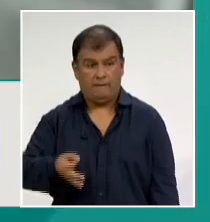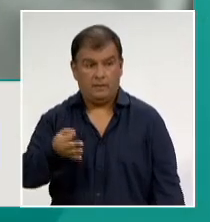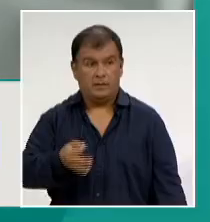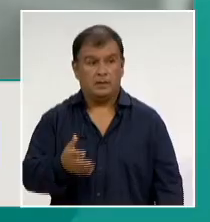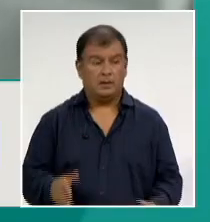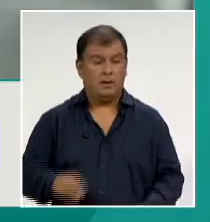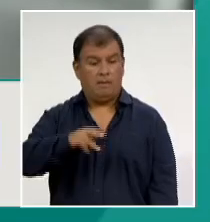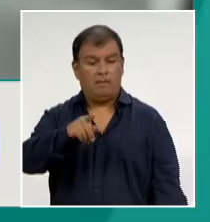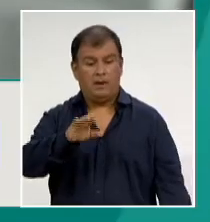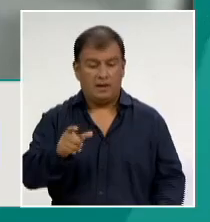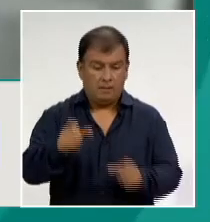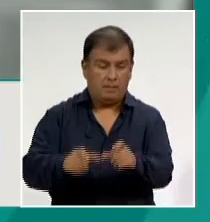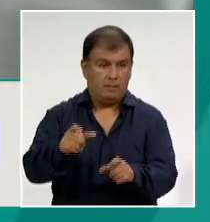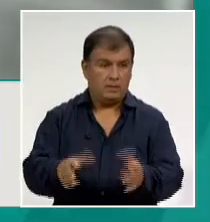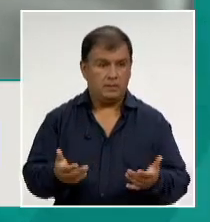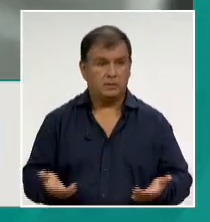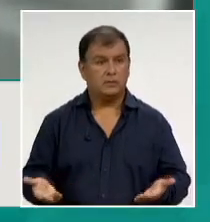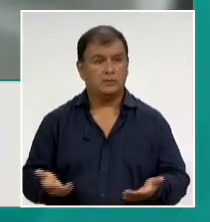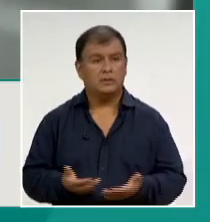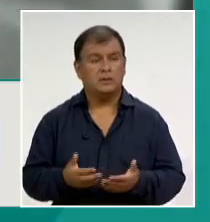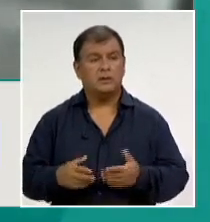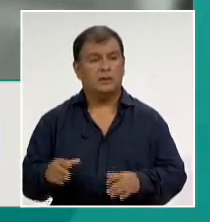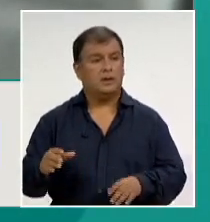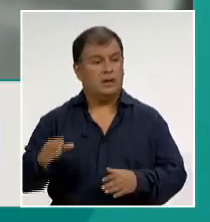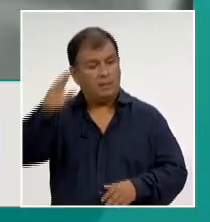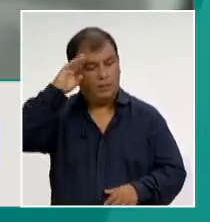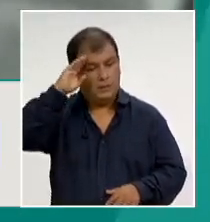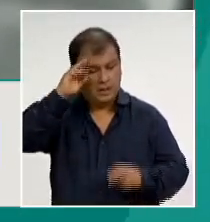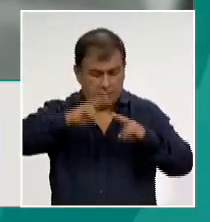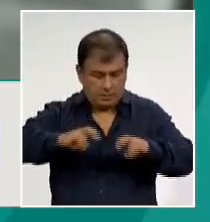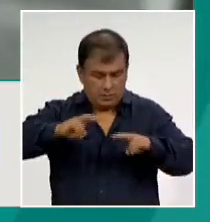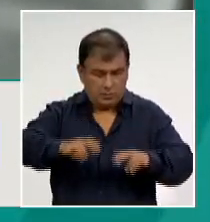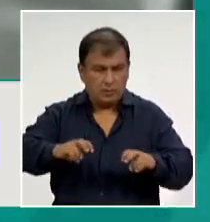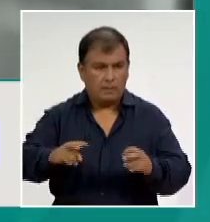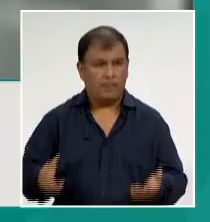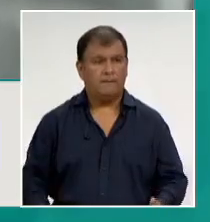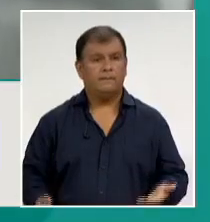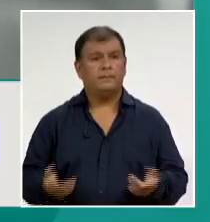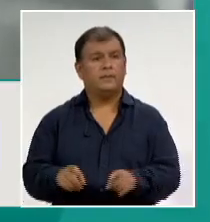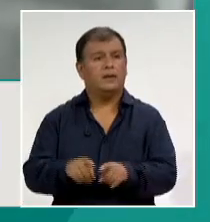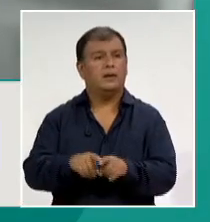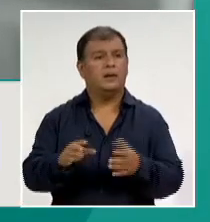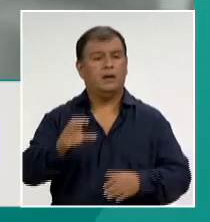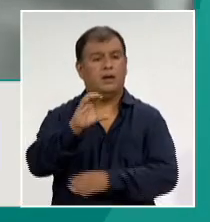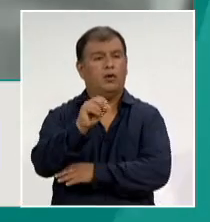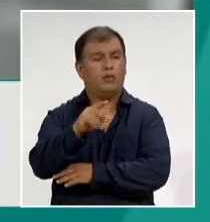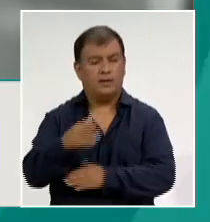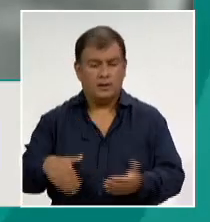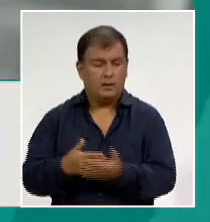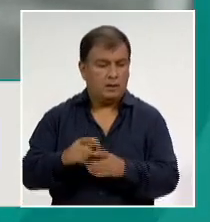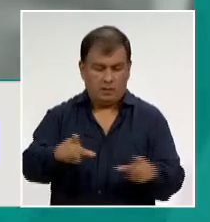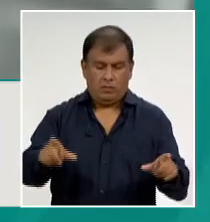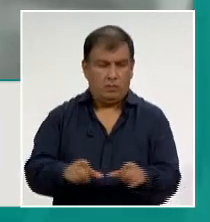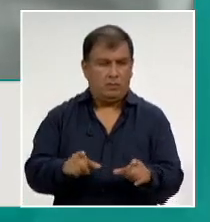Exactamente, Mari. Personal de la División de Investigación de Criminología del Distrito de Comas ha llegado a este lugar también